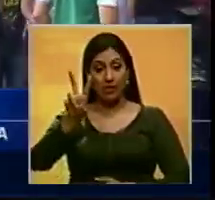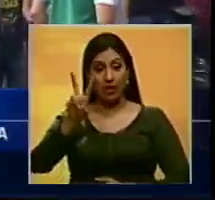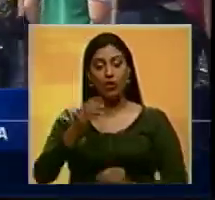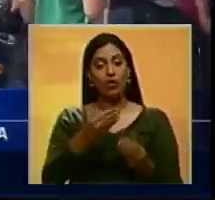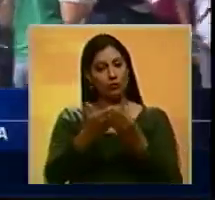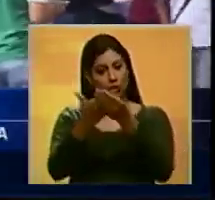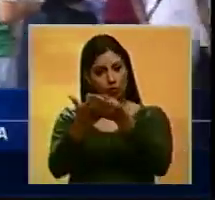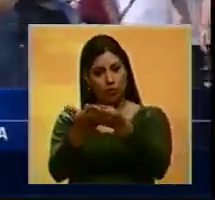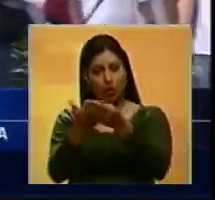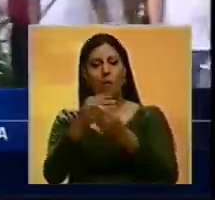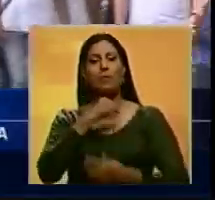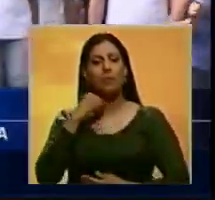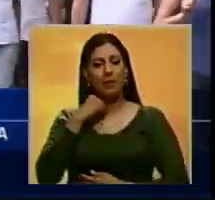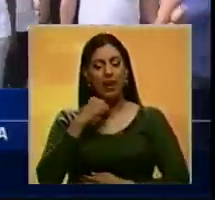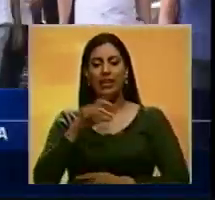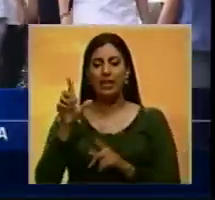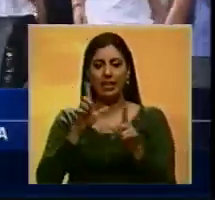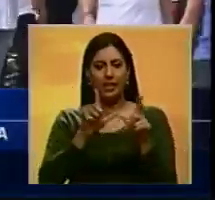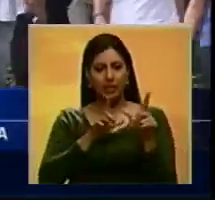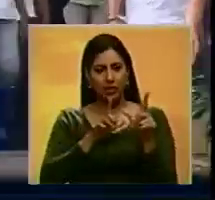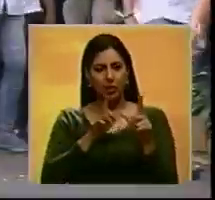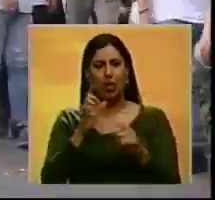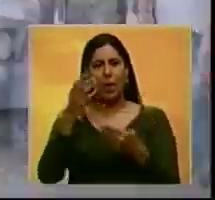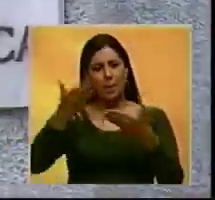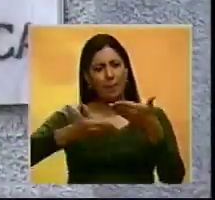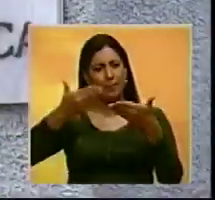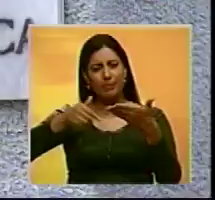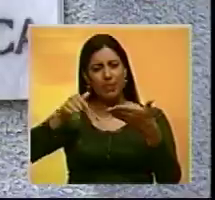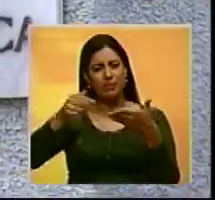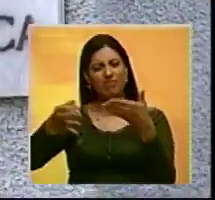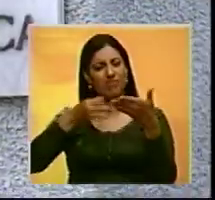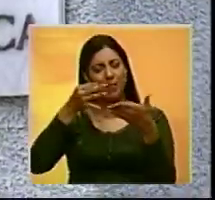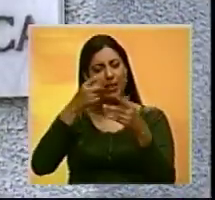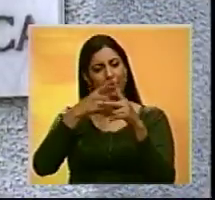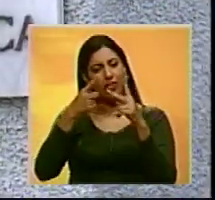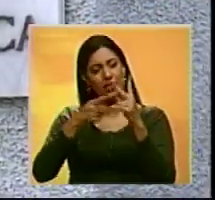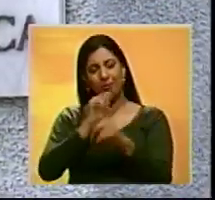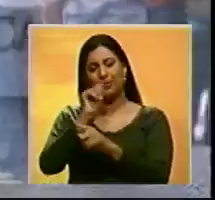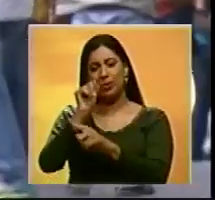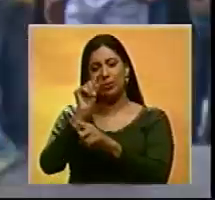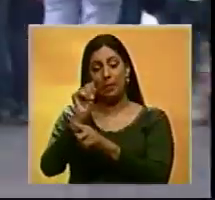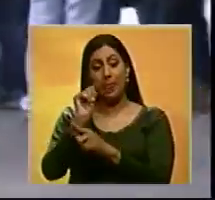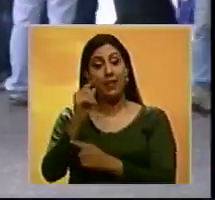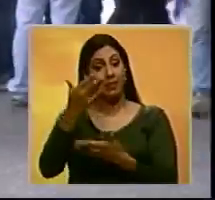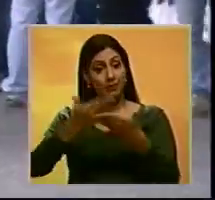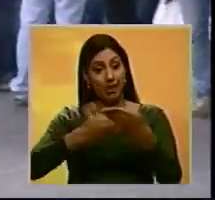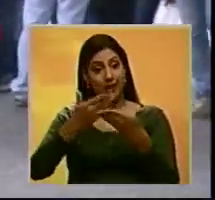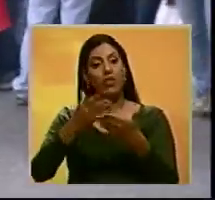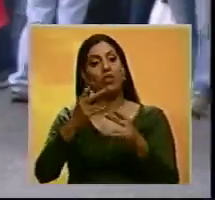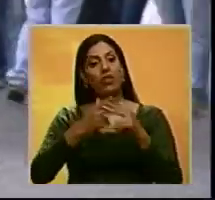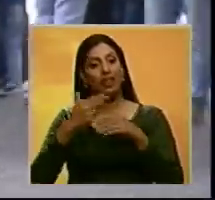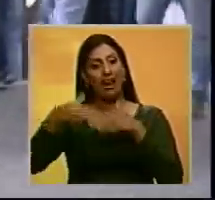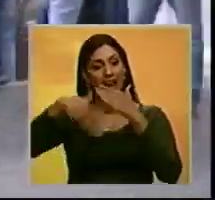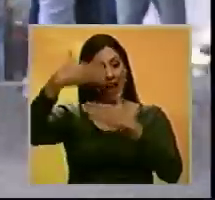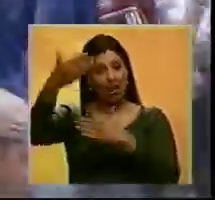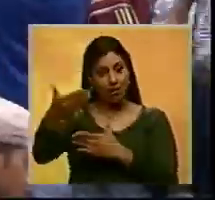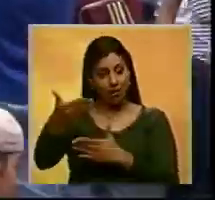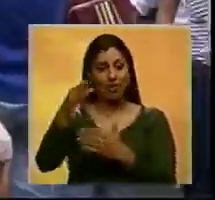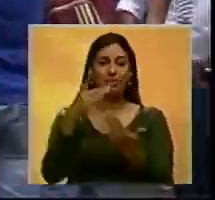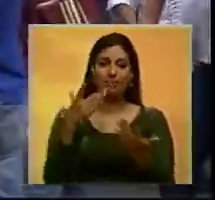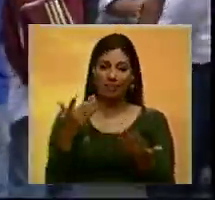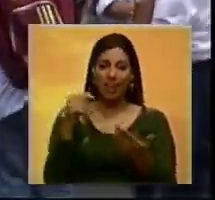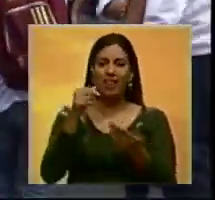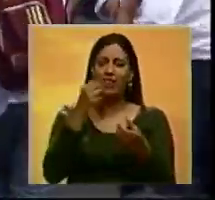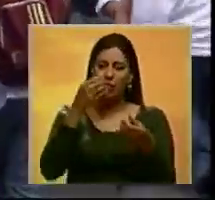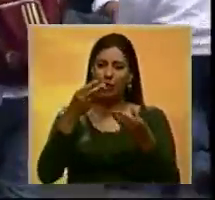le entregó al nuncio apostólico Ardo Giordano un documento en el que hacen varias exigencias. El nuncio lo recibió a las afueras y